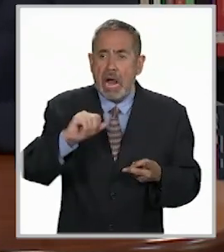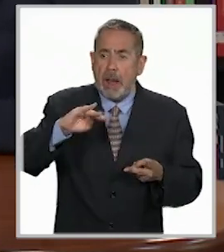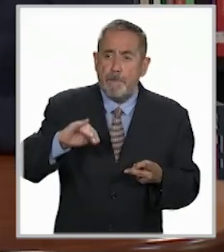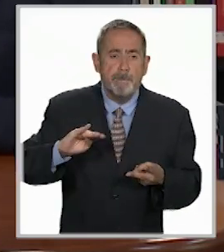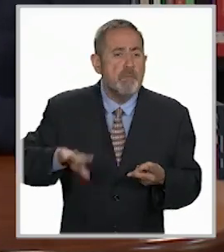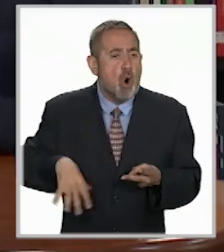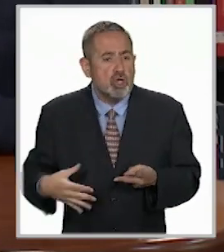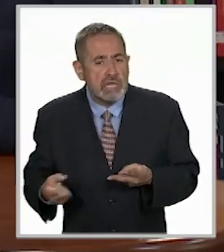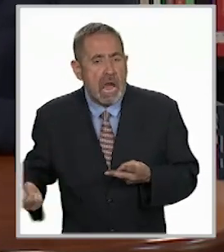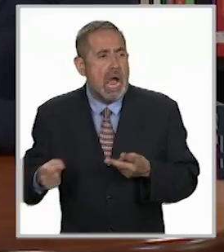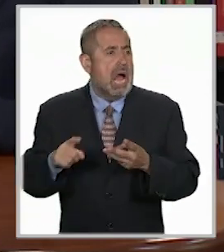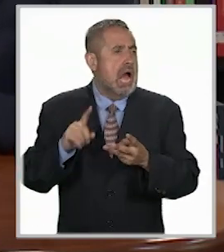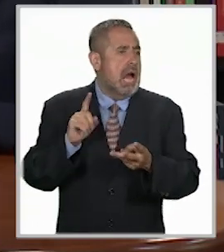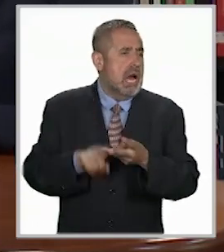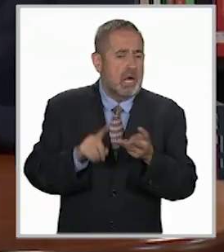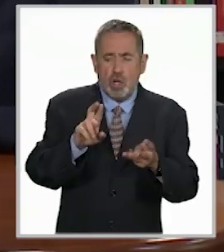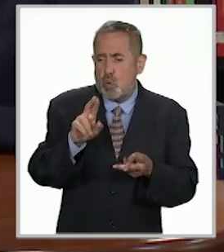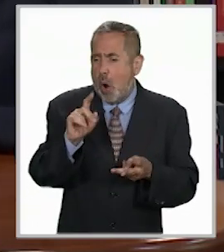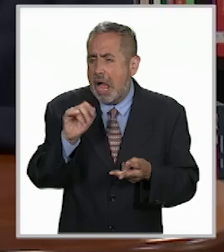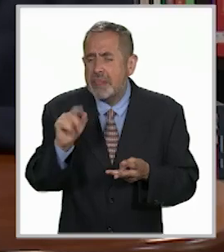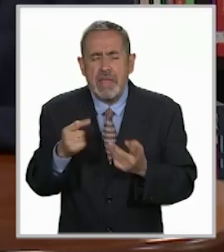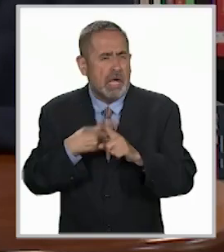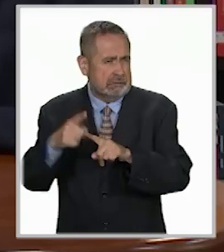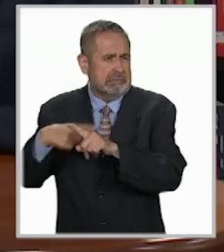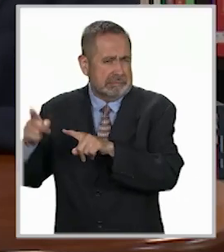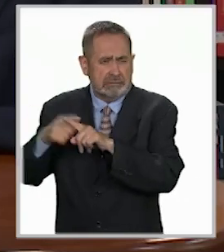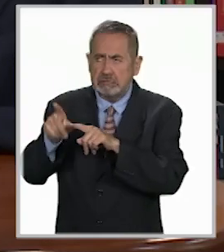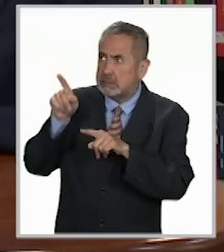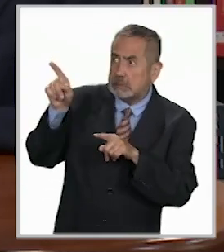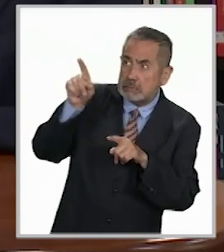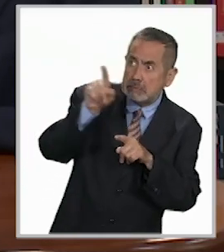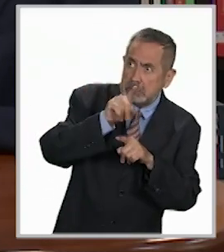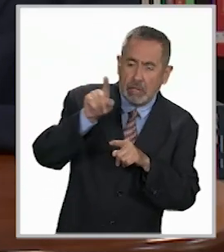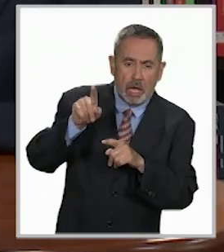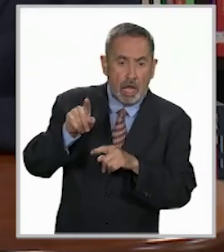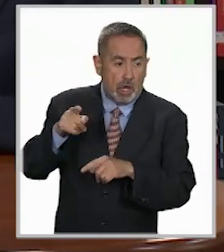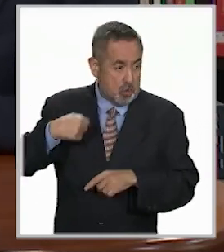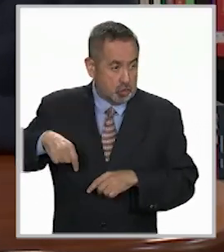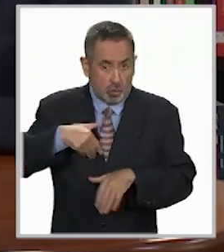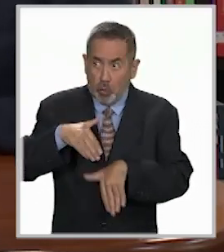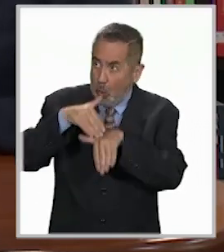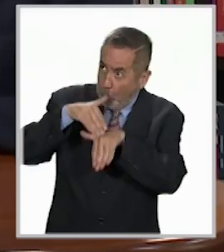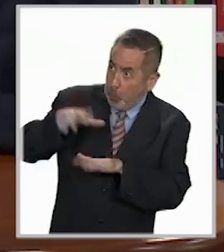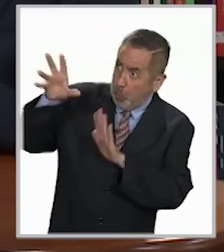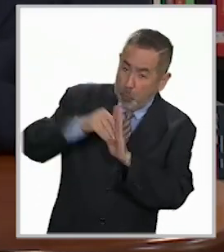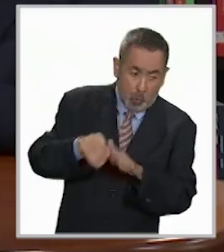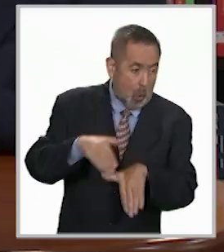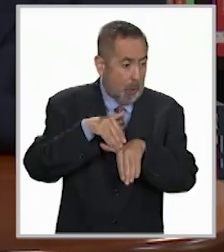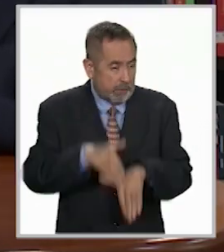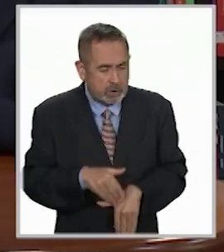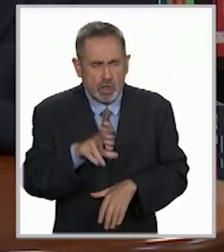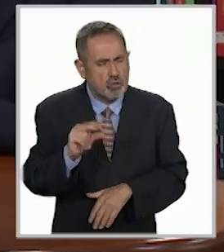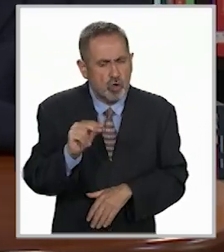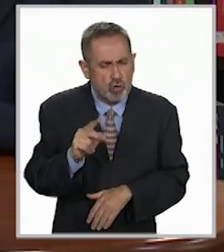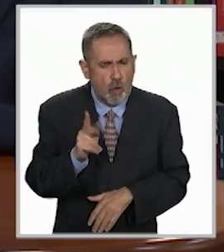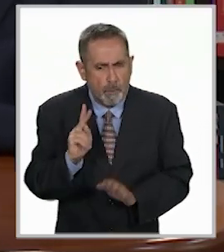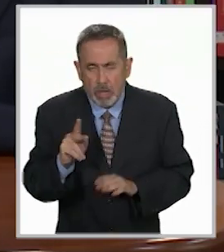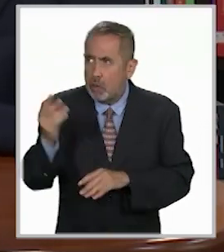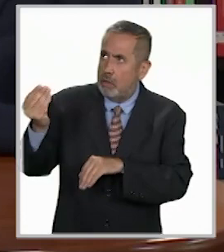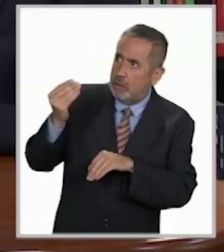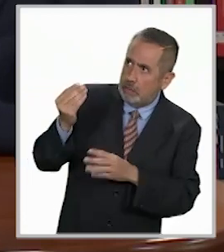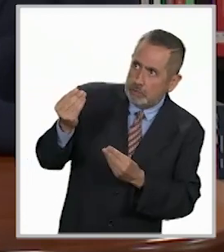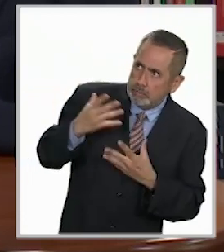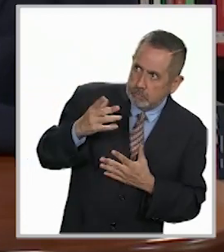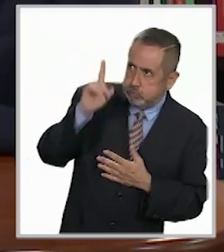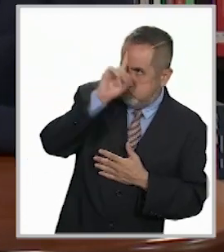Yugoslavia, Camboya, que si bien los criterios no son vinculantes para las autoridades